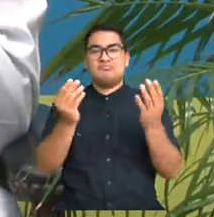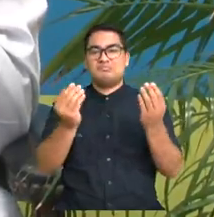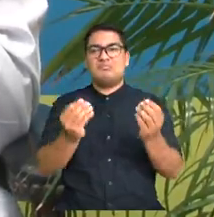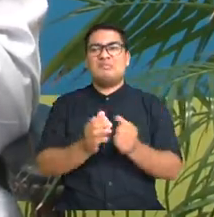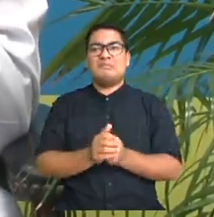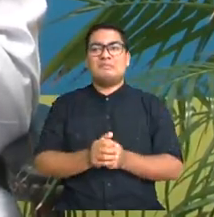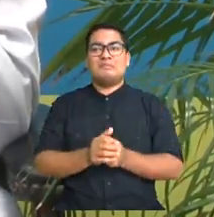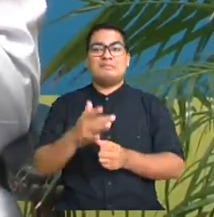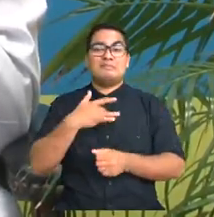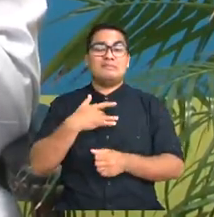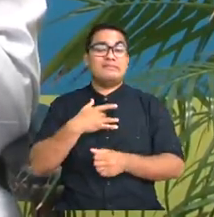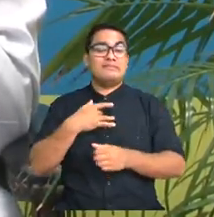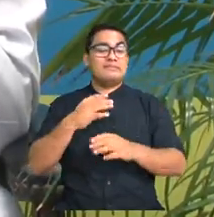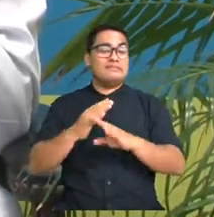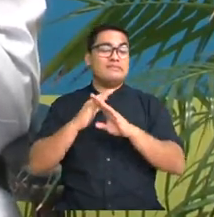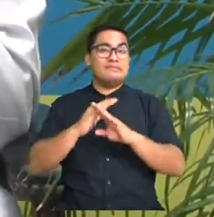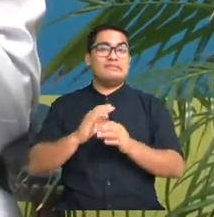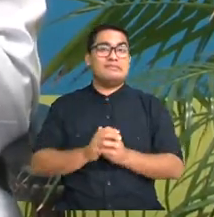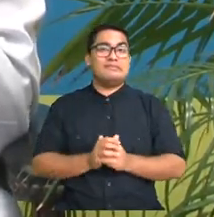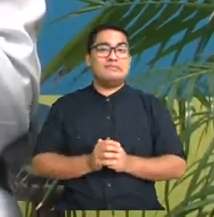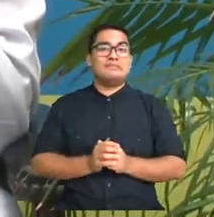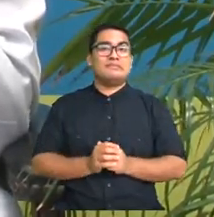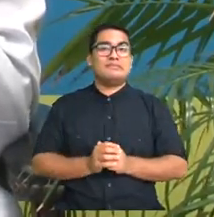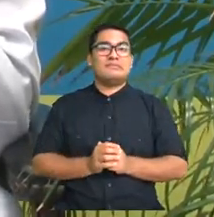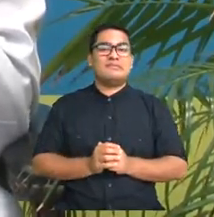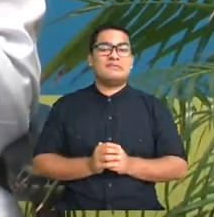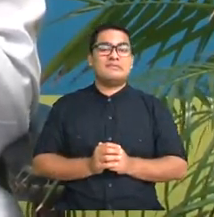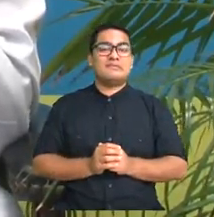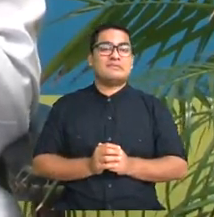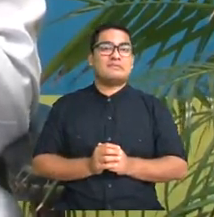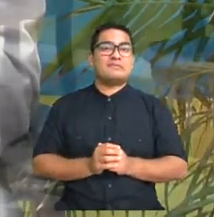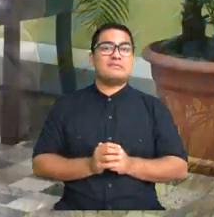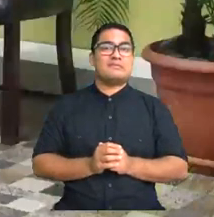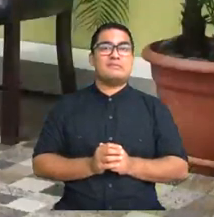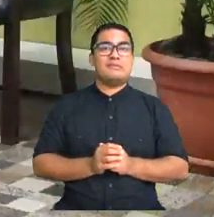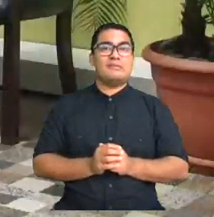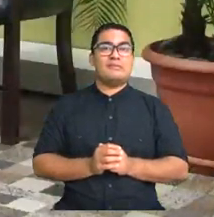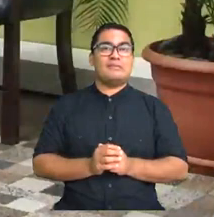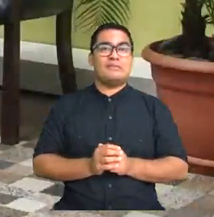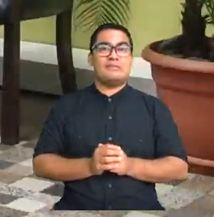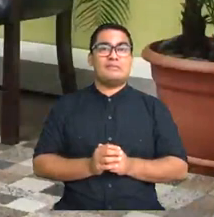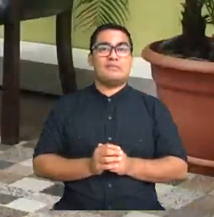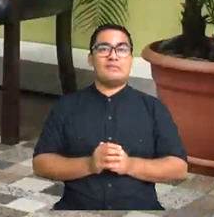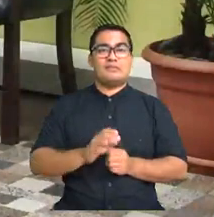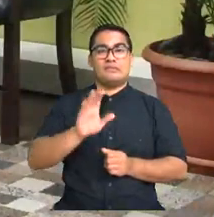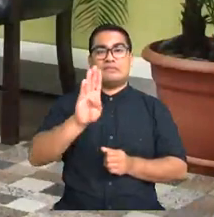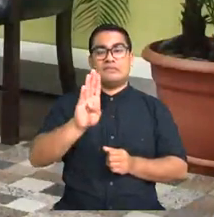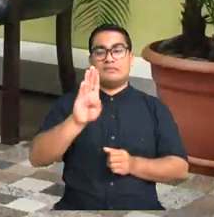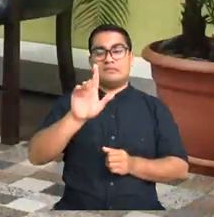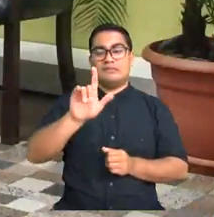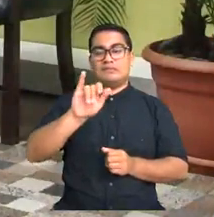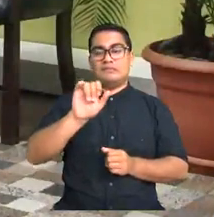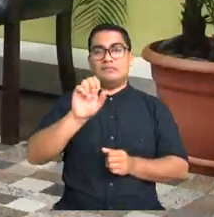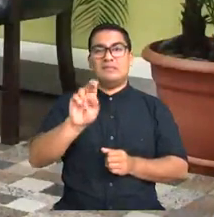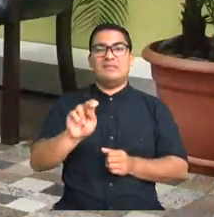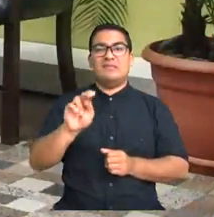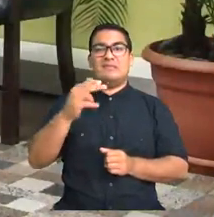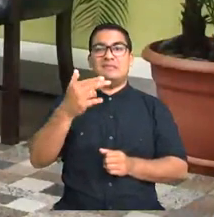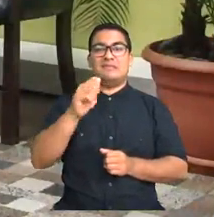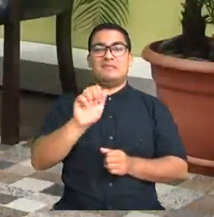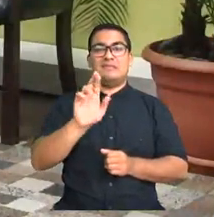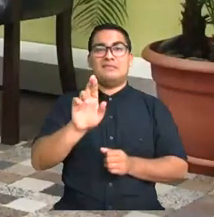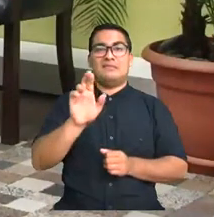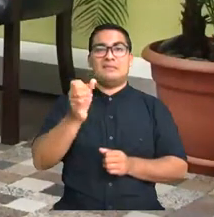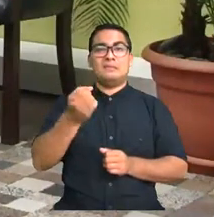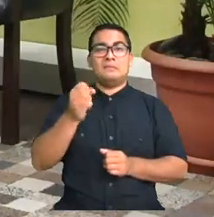sí es necesario evitarlo. Otra cosa que también se está utilizando, se utiliza, es el blicharse, utilizar lo que